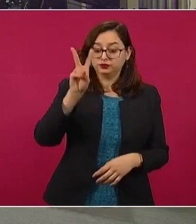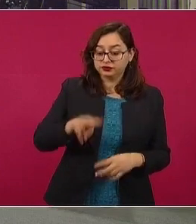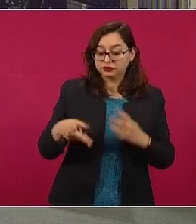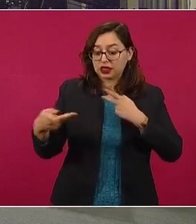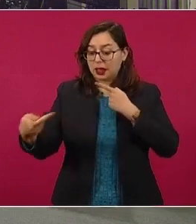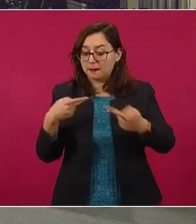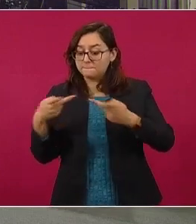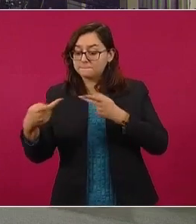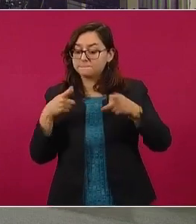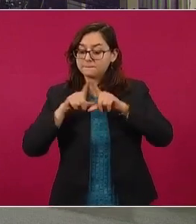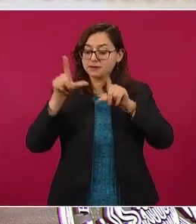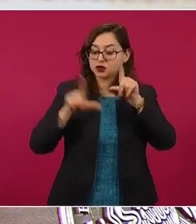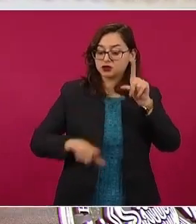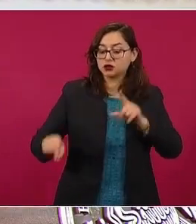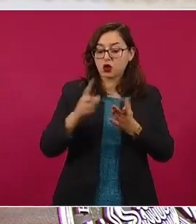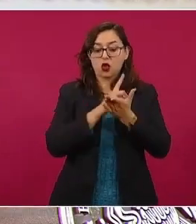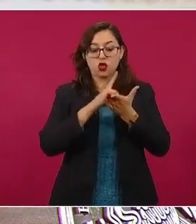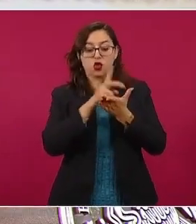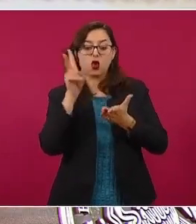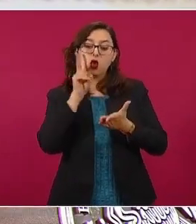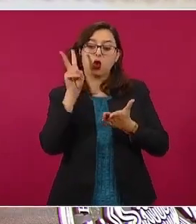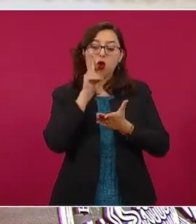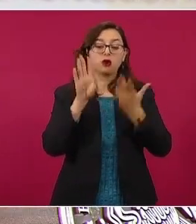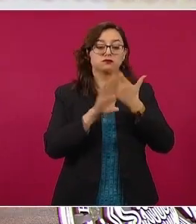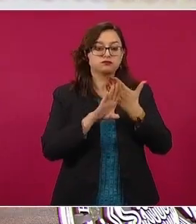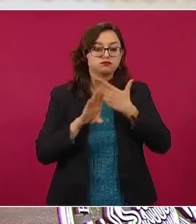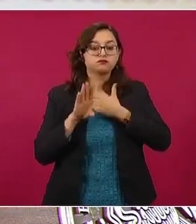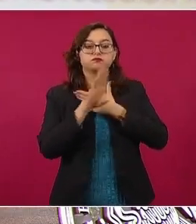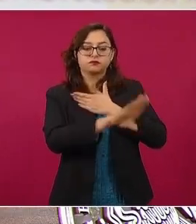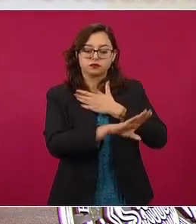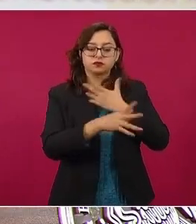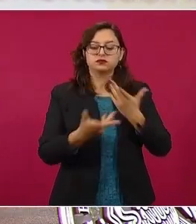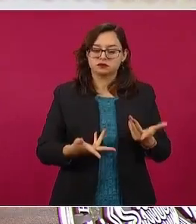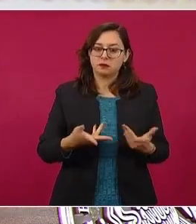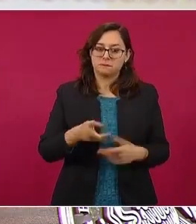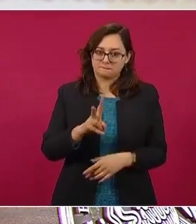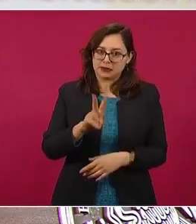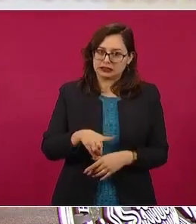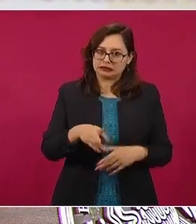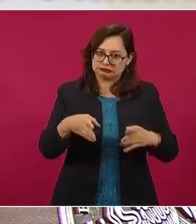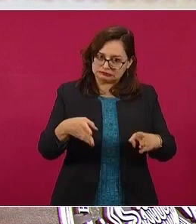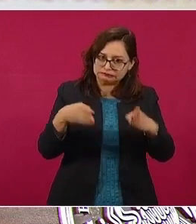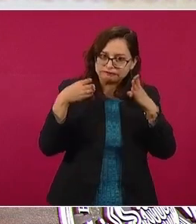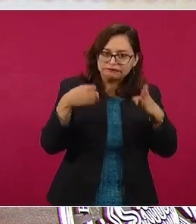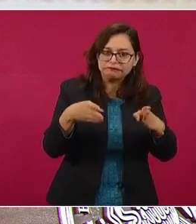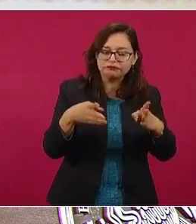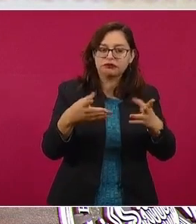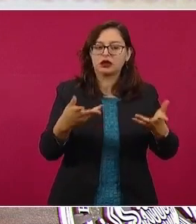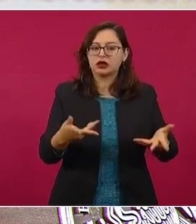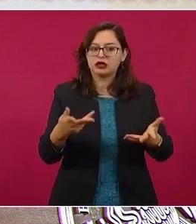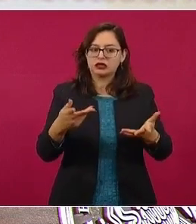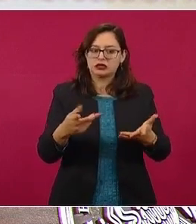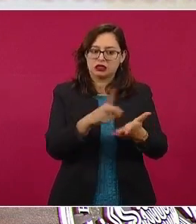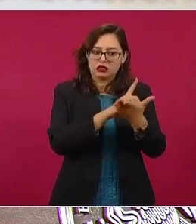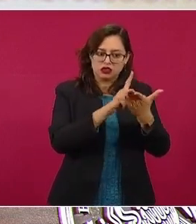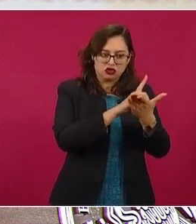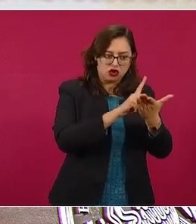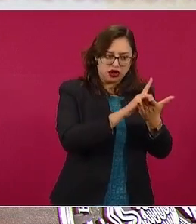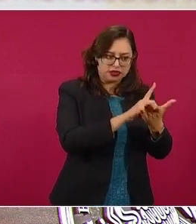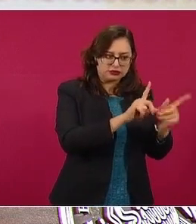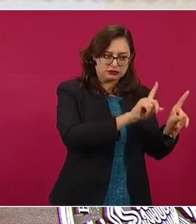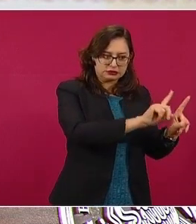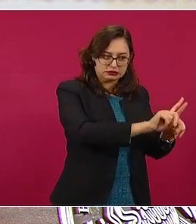Adicciones pues ha puesto el énfasis en las sustancias, como bien señalas, y no en más bien en las